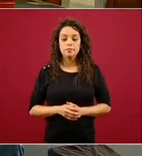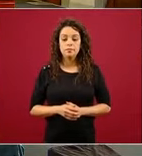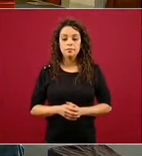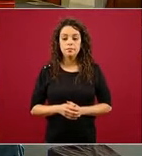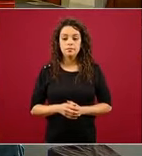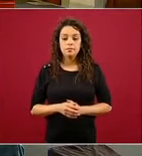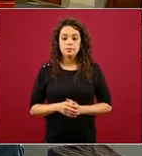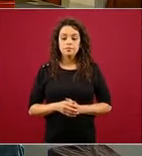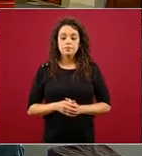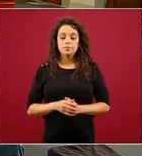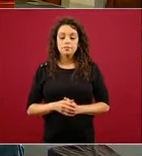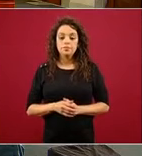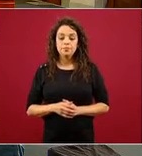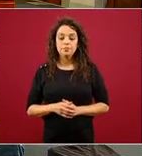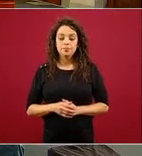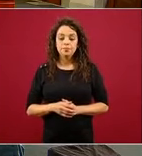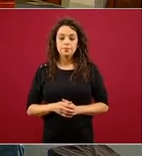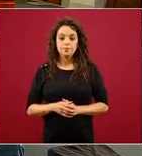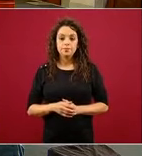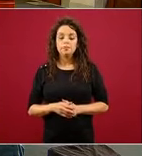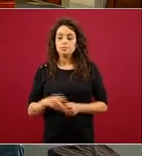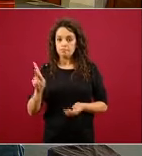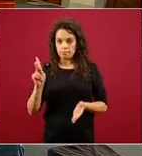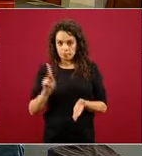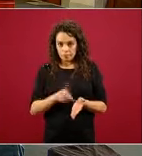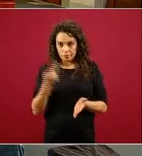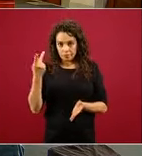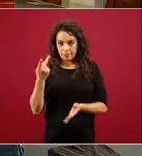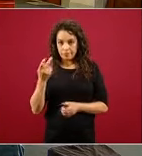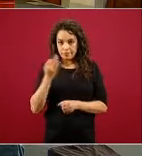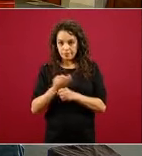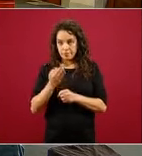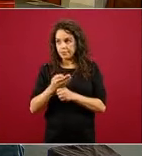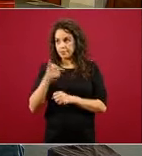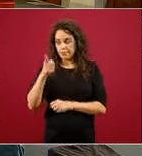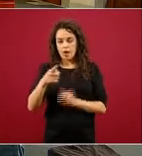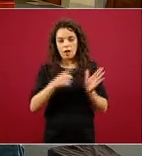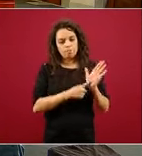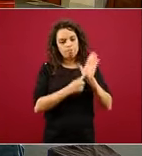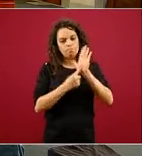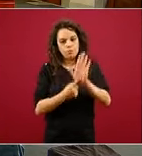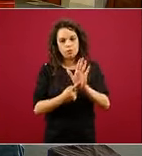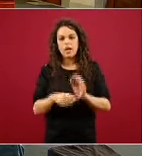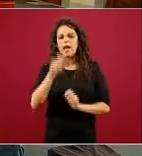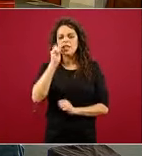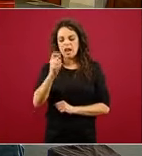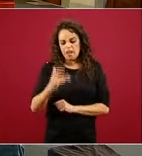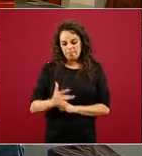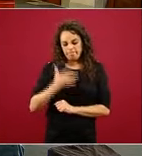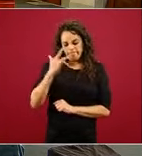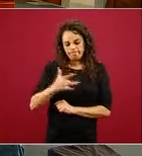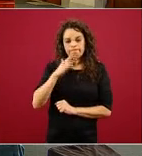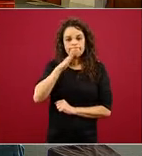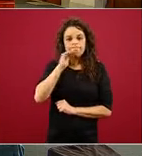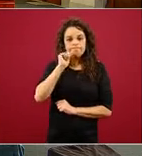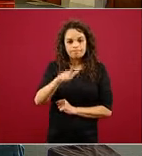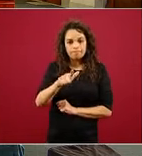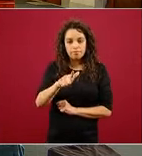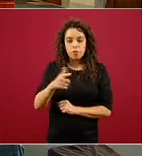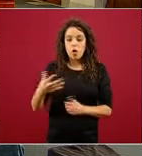Gracias. Nuevamente queremos mostrarles los síntomas y lo hacemos precisamente de la mano con